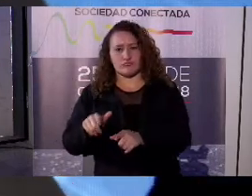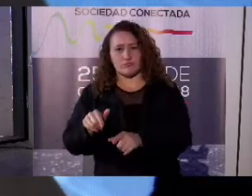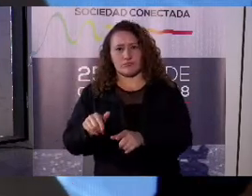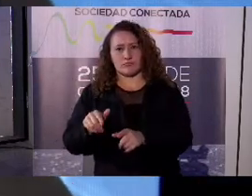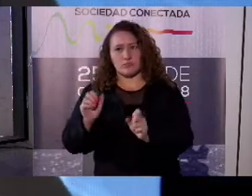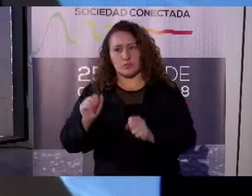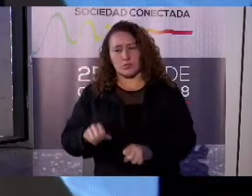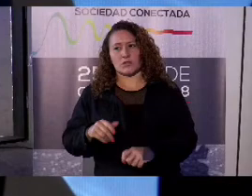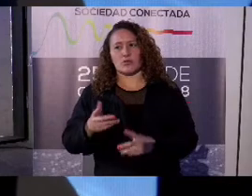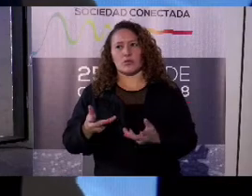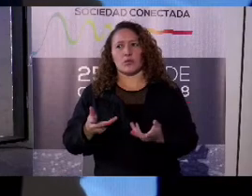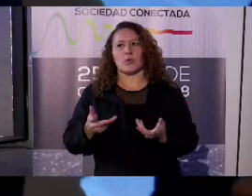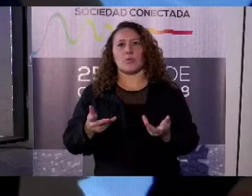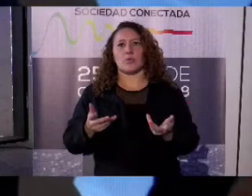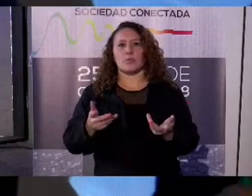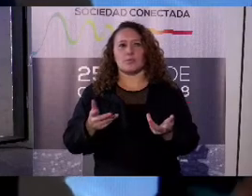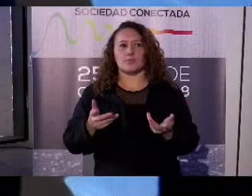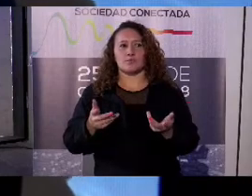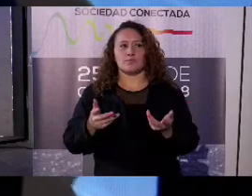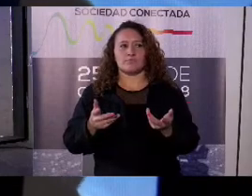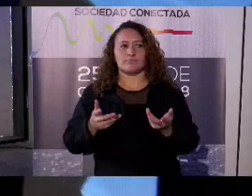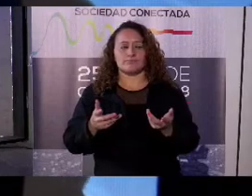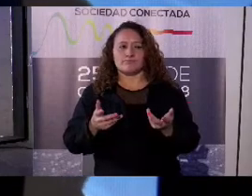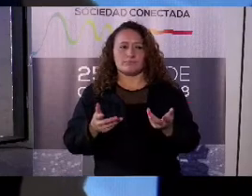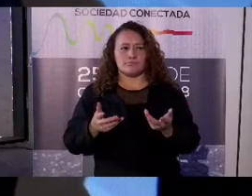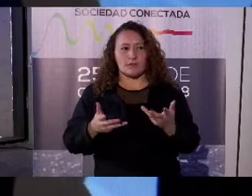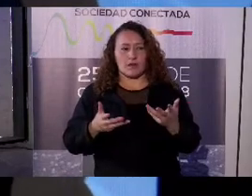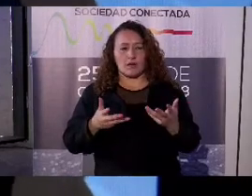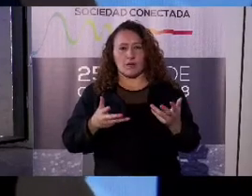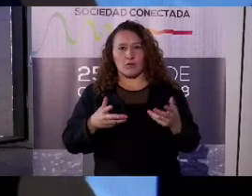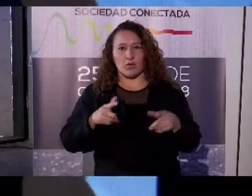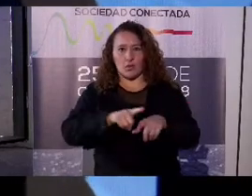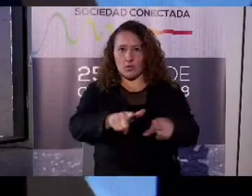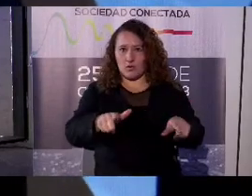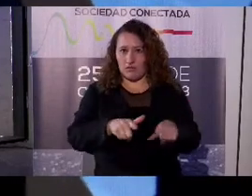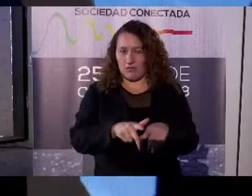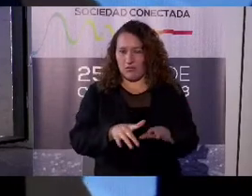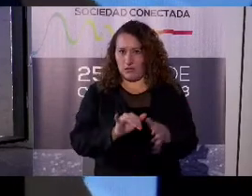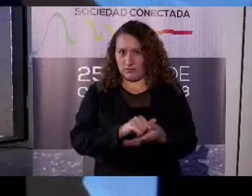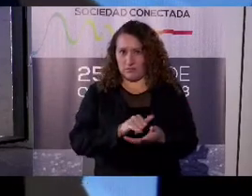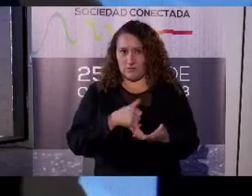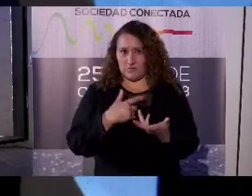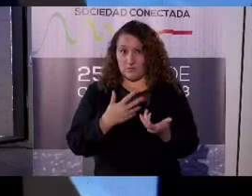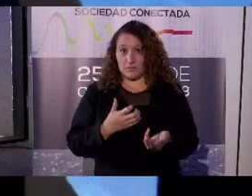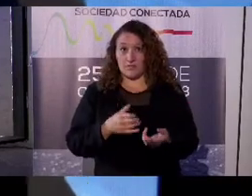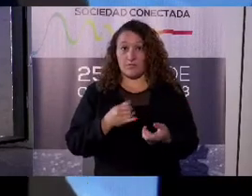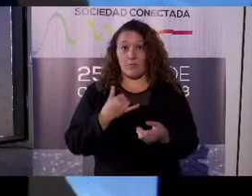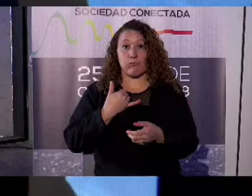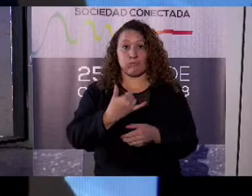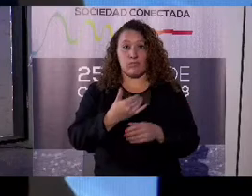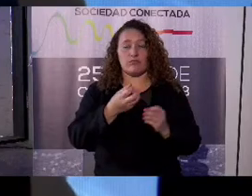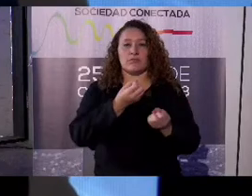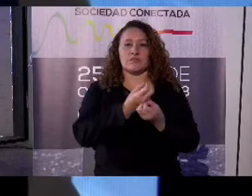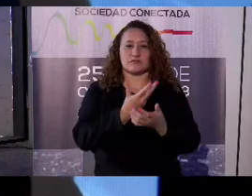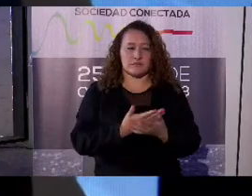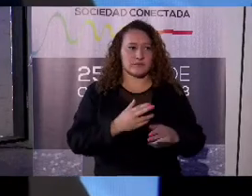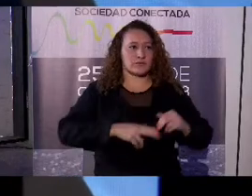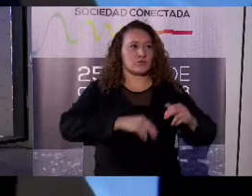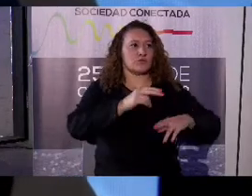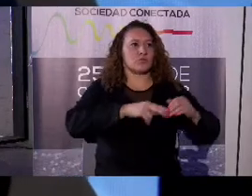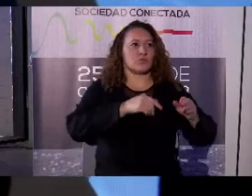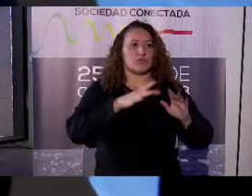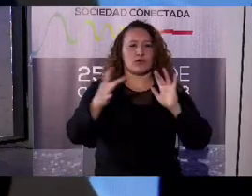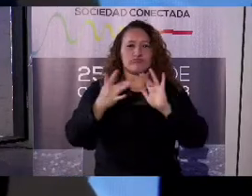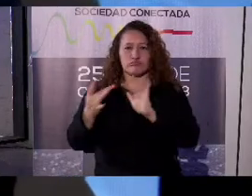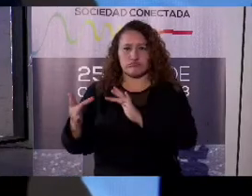cobrados Como si fueran eh eh puestos en los sitios en los cuales eh queremos que haya la infraestructura haya la conectividad Y por